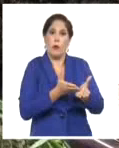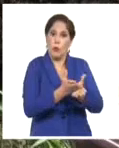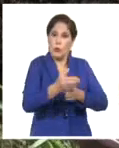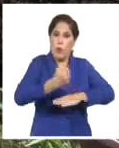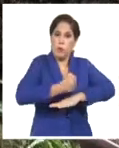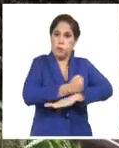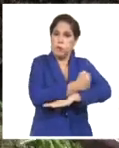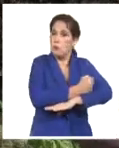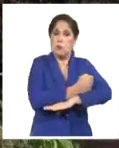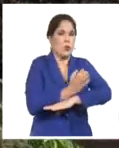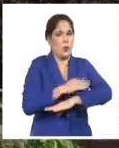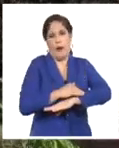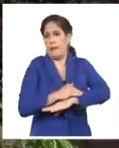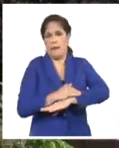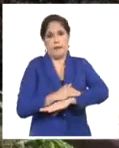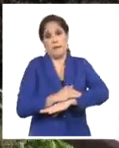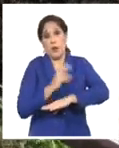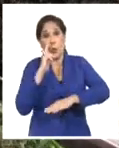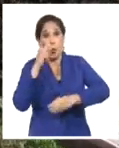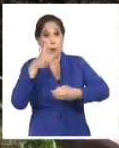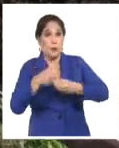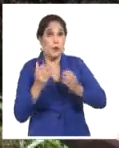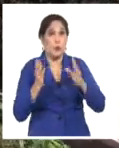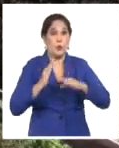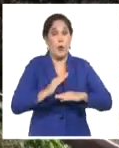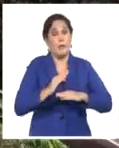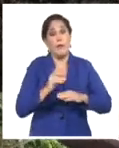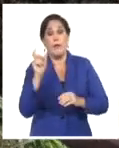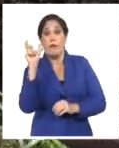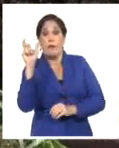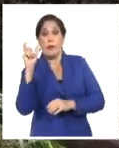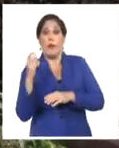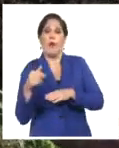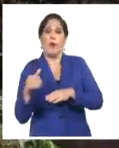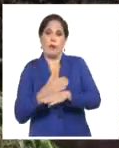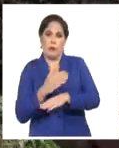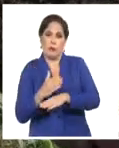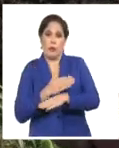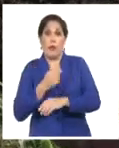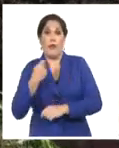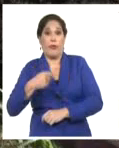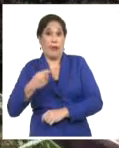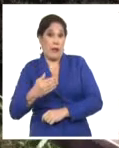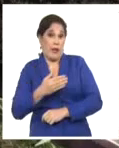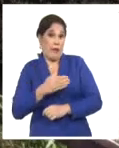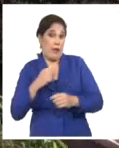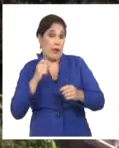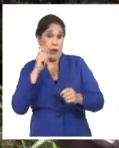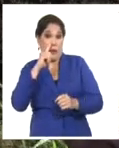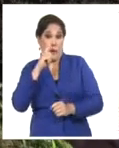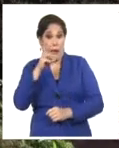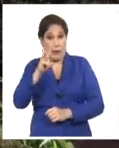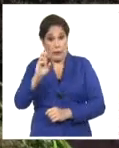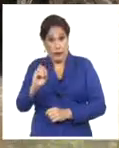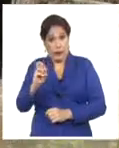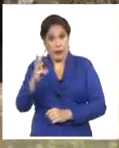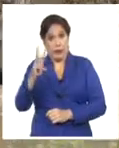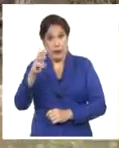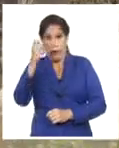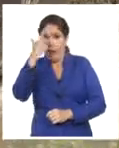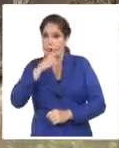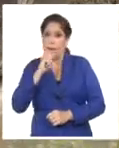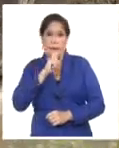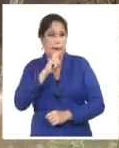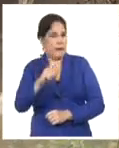exigido por la dirección del país, y en la fecha que estaba comprometido haber concluido esta inversión, el 30 de abril.